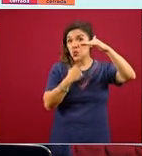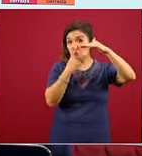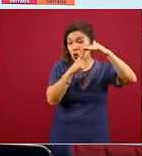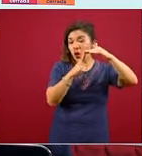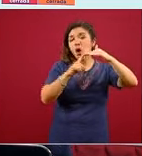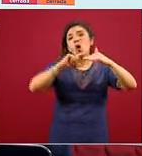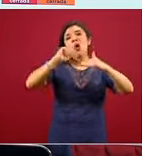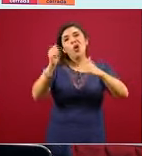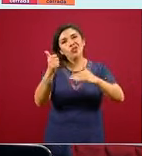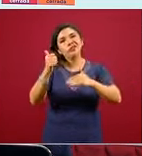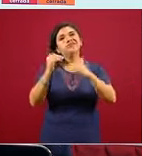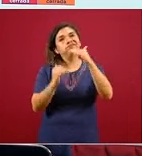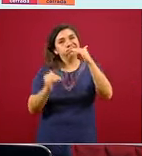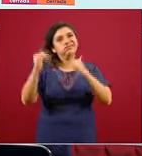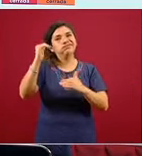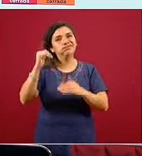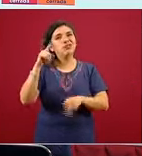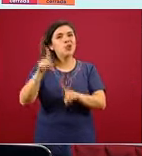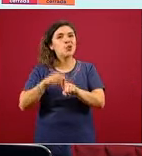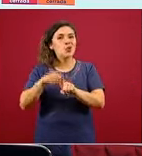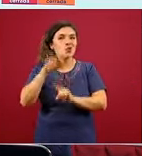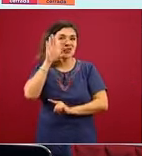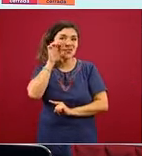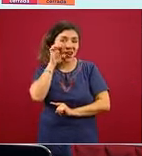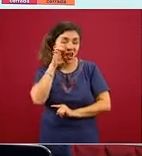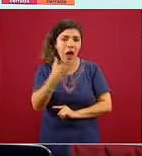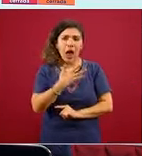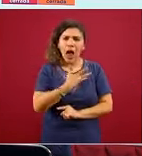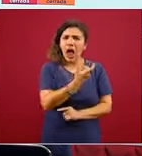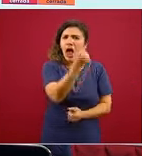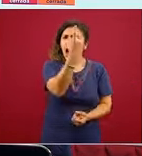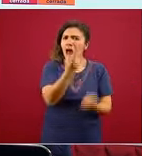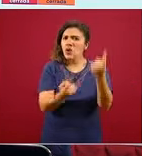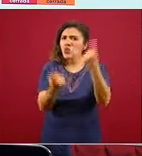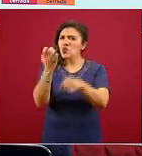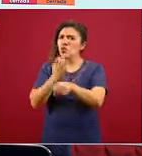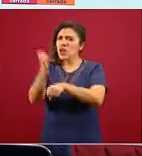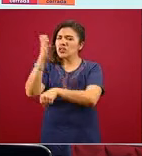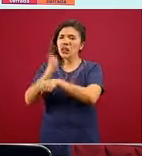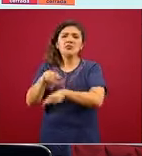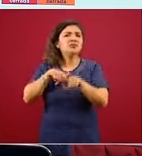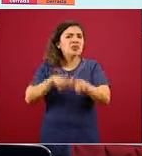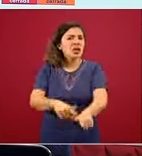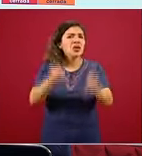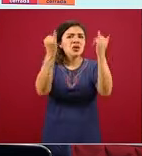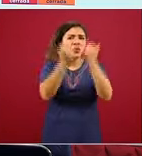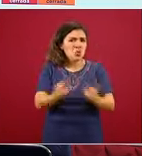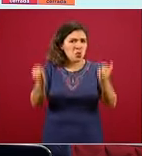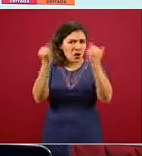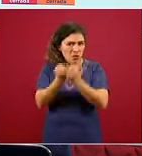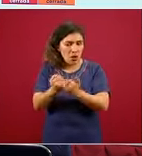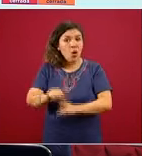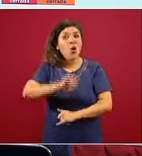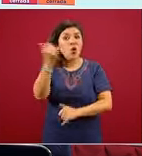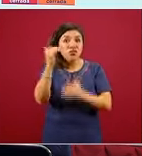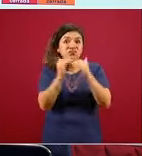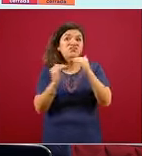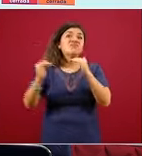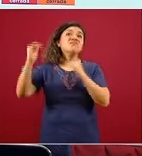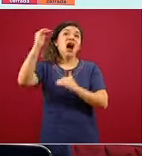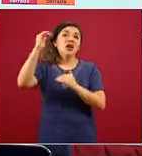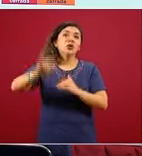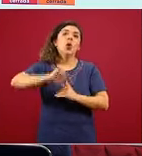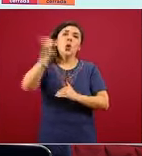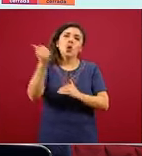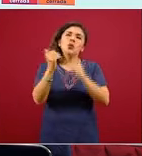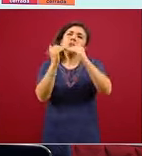el alto, que representa el naranja. Hay entidades que continuarán en un mismo nivel de riesgo, hay entidades que subirán de nivel de riesgo y